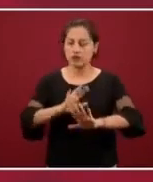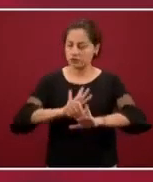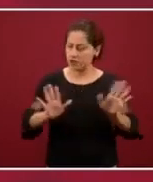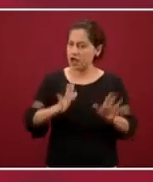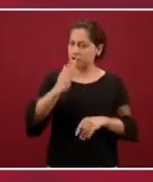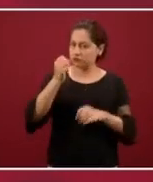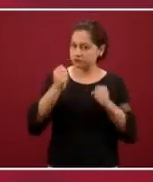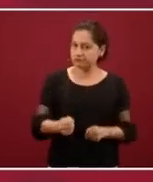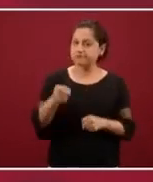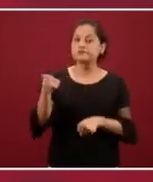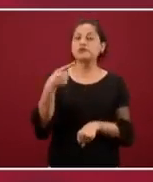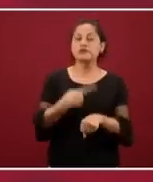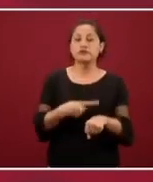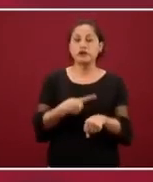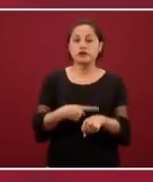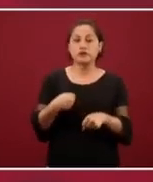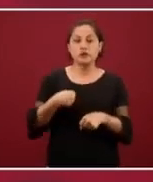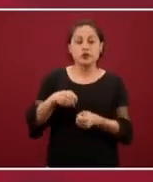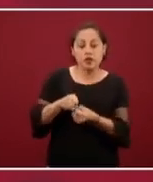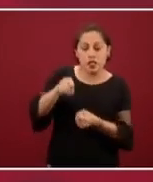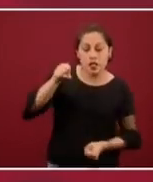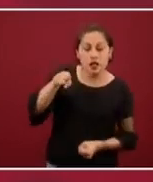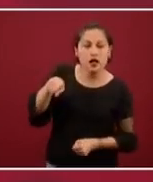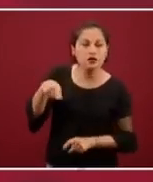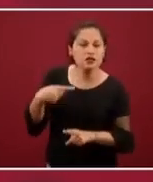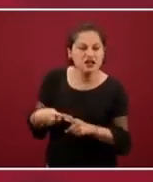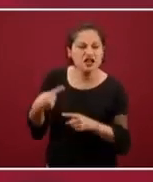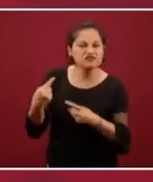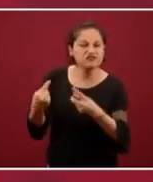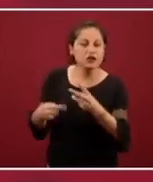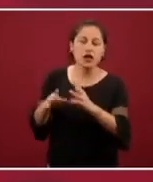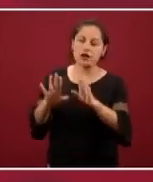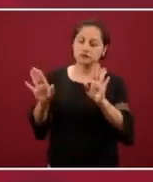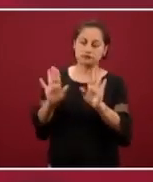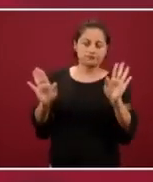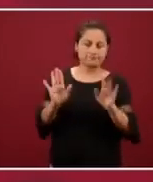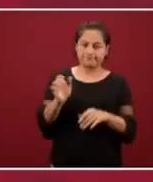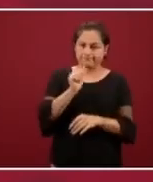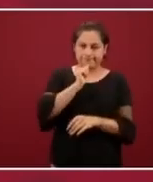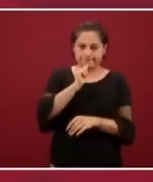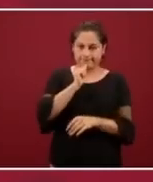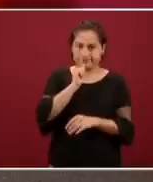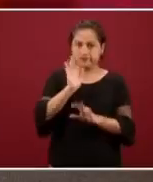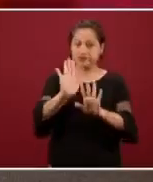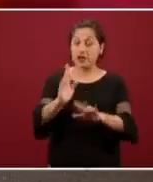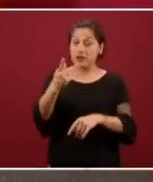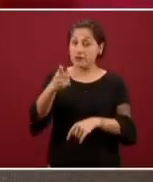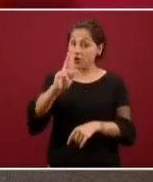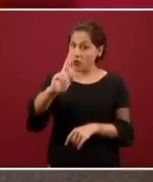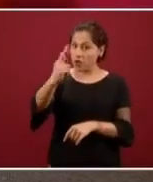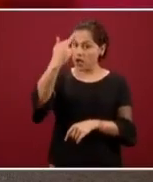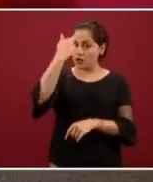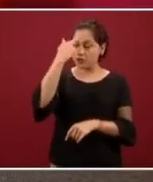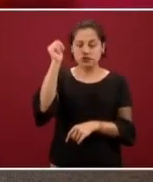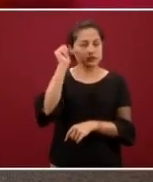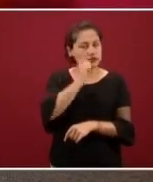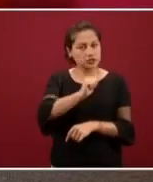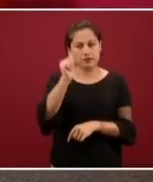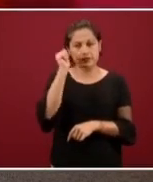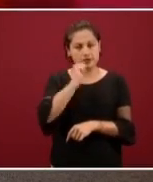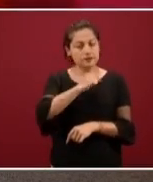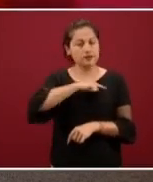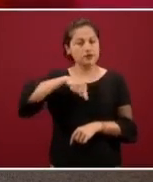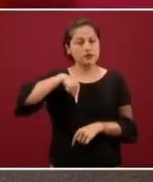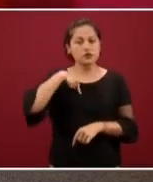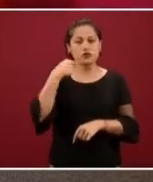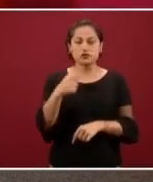los detalles en particular, y recordemos que, pues bueno, siempre es salvaguardar lo que hemos comentado aquí